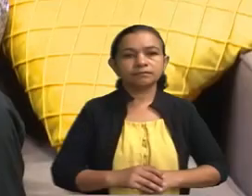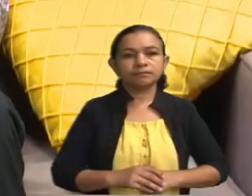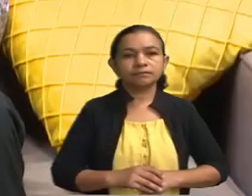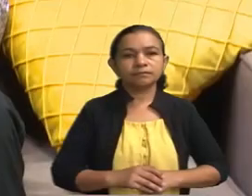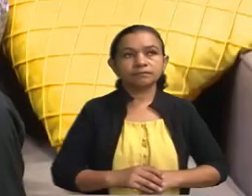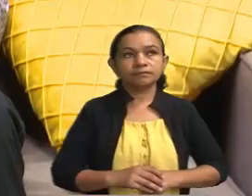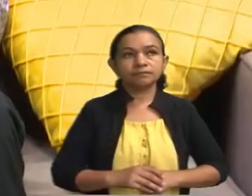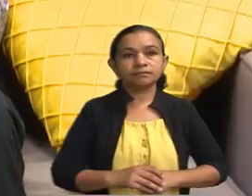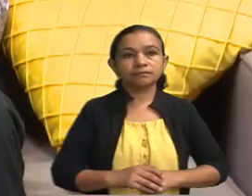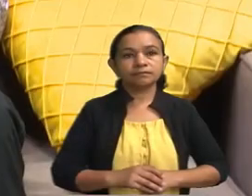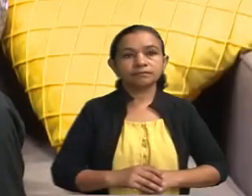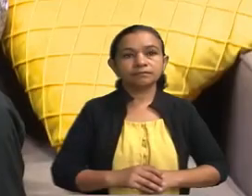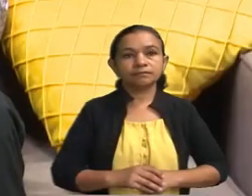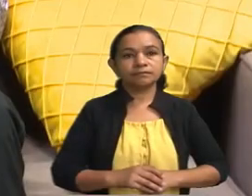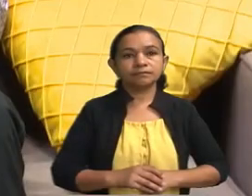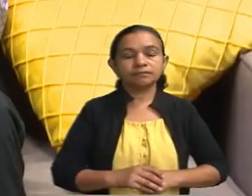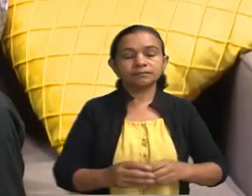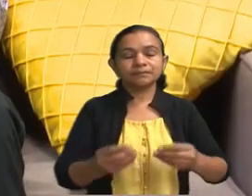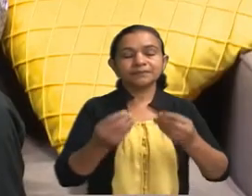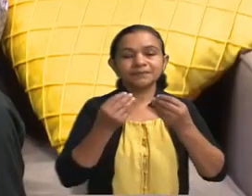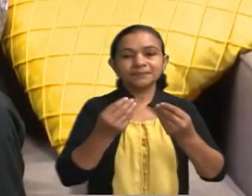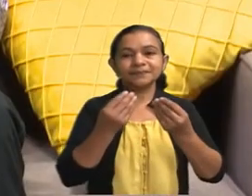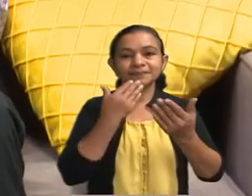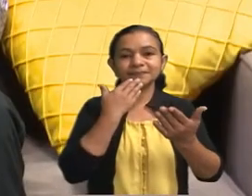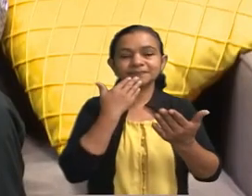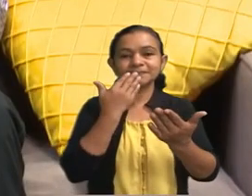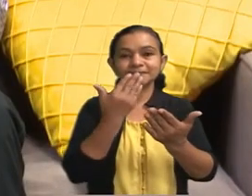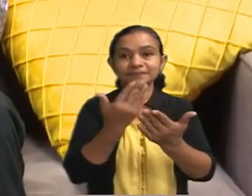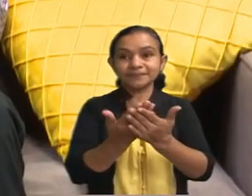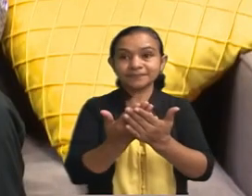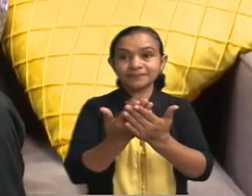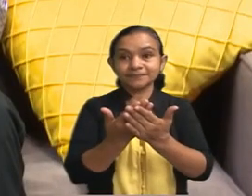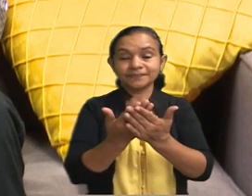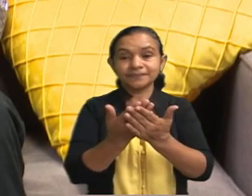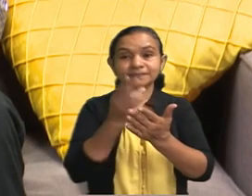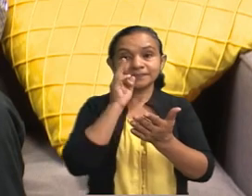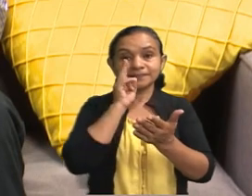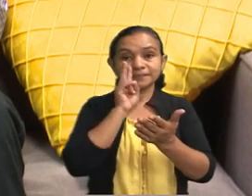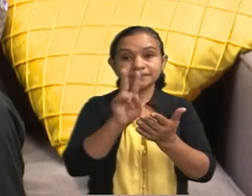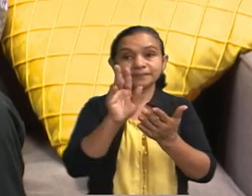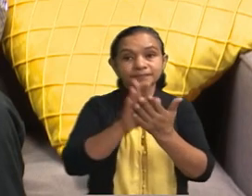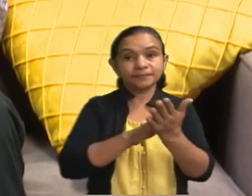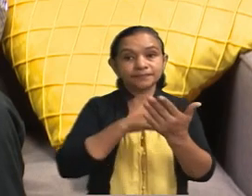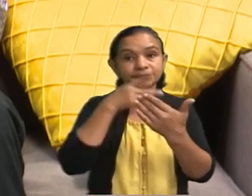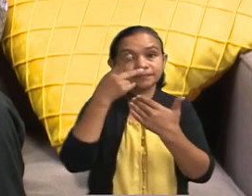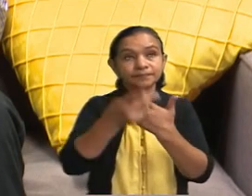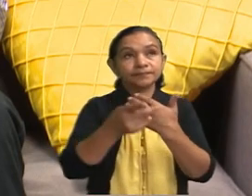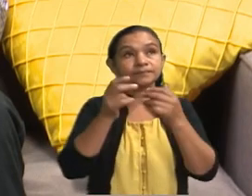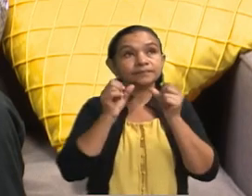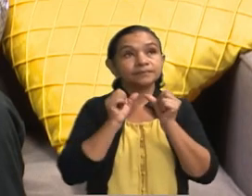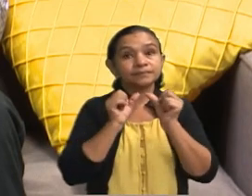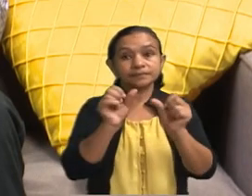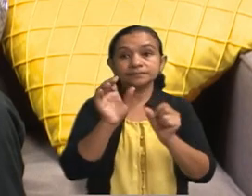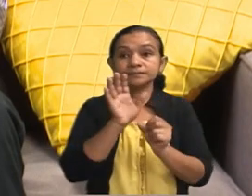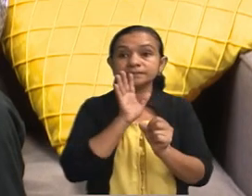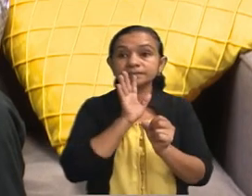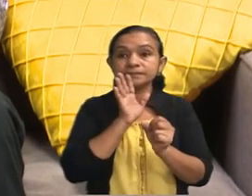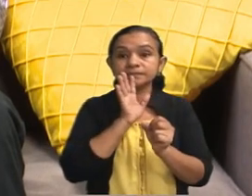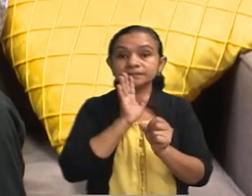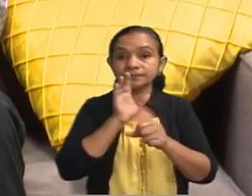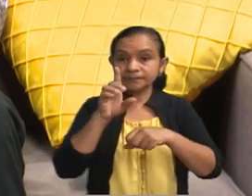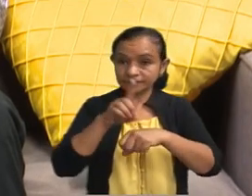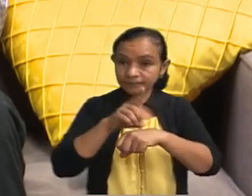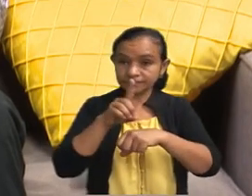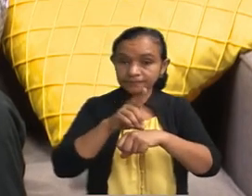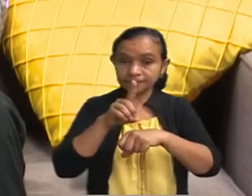Una combinación de los dos elementos. Muchísimas gracias por continuar en sintonía de su programa desde el Parlamento. Continuamos conversando con el doctor